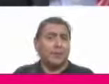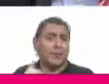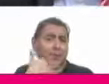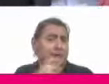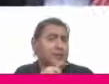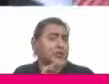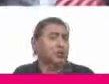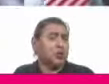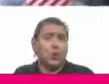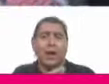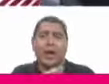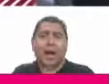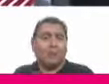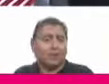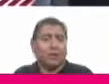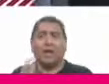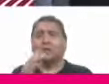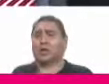que se pueda hacer.